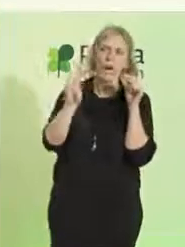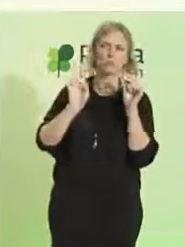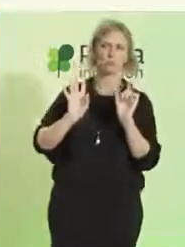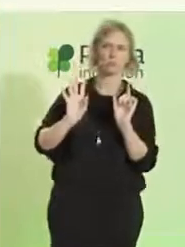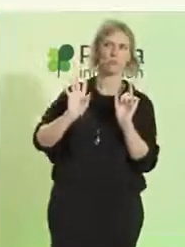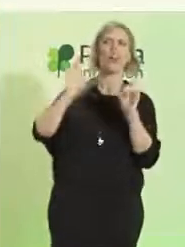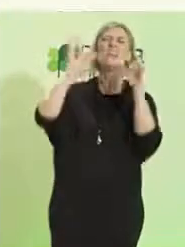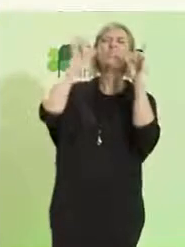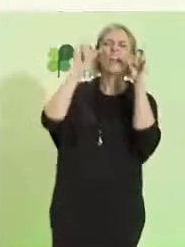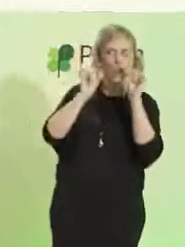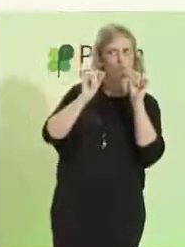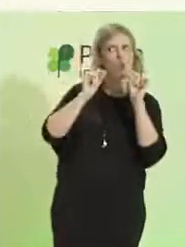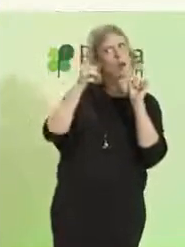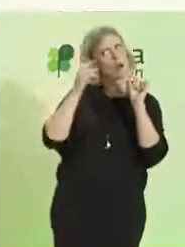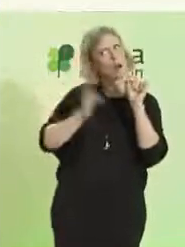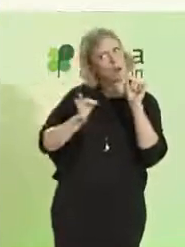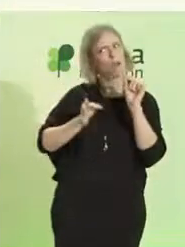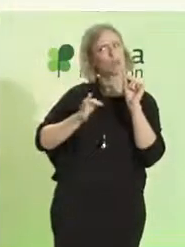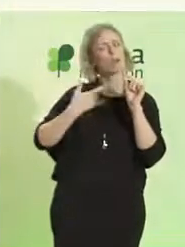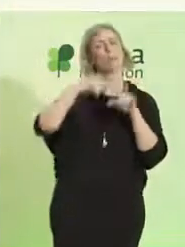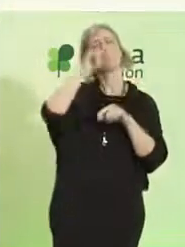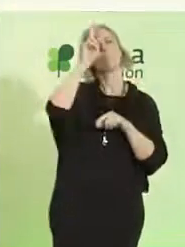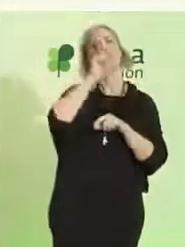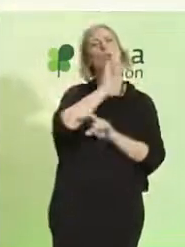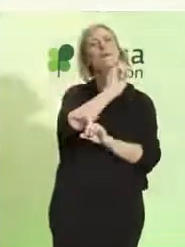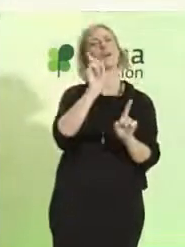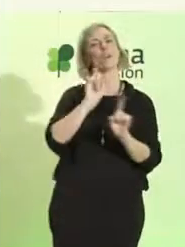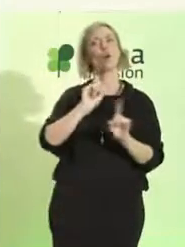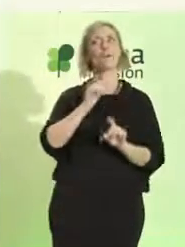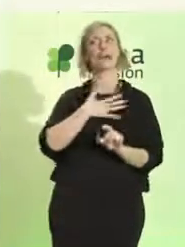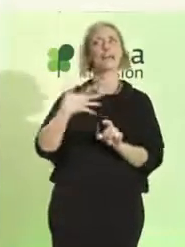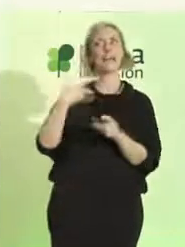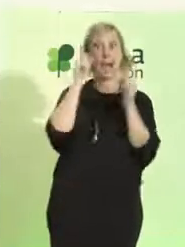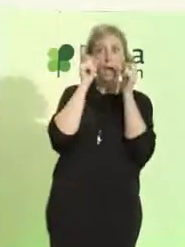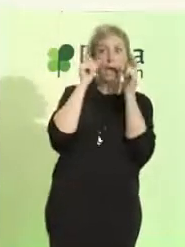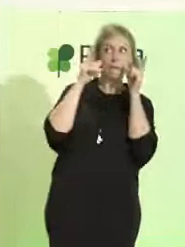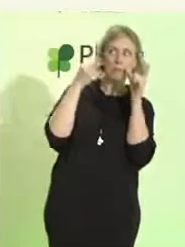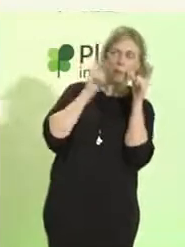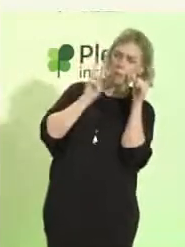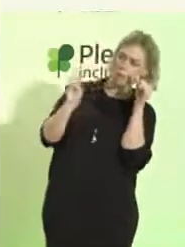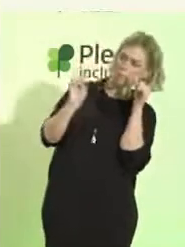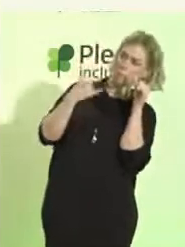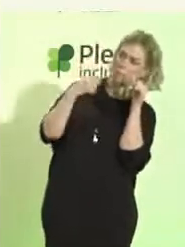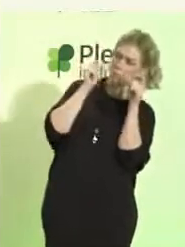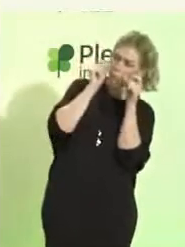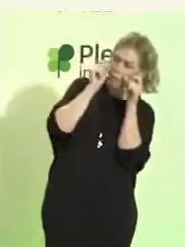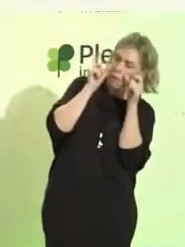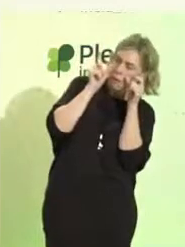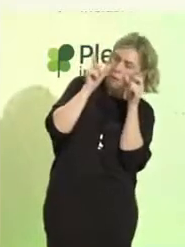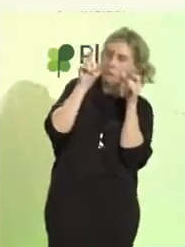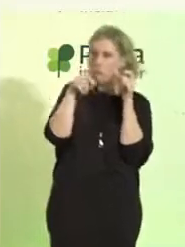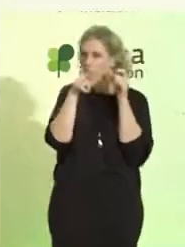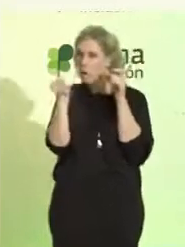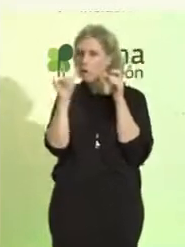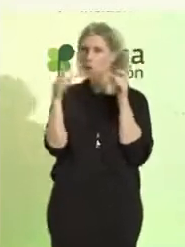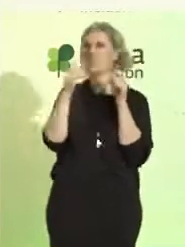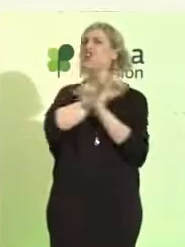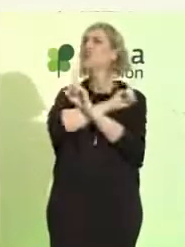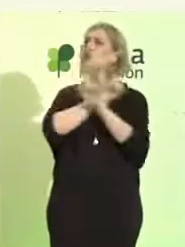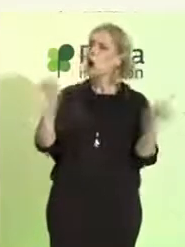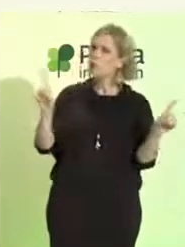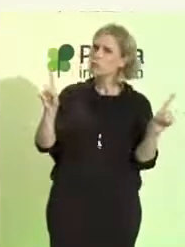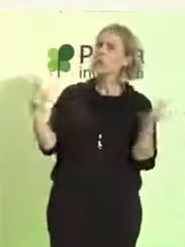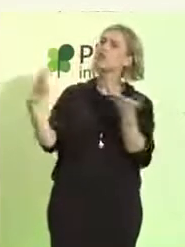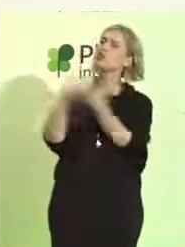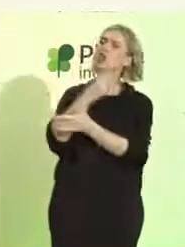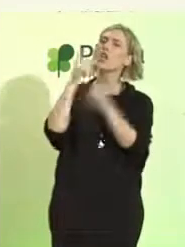Y no os preocupéis porque va a pasar otra cosa, que es que vais a querer abrirlos para ver si alguien más los tiene abiertos. No, todo el mundo los tiene cerrados. Yo os aviso cuando los